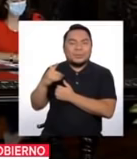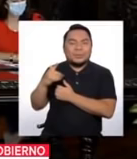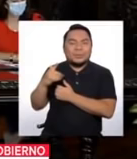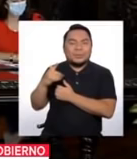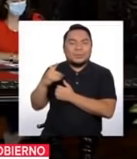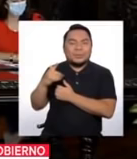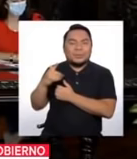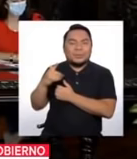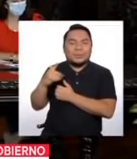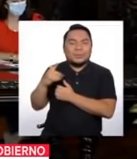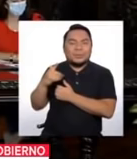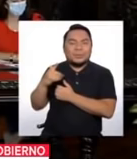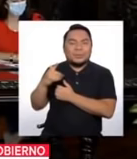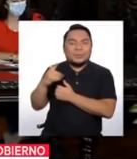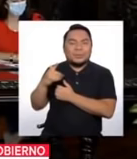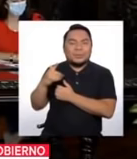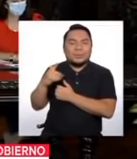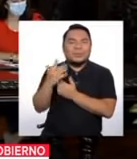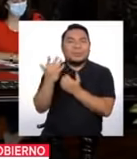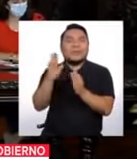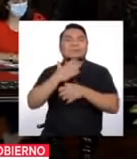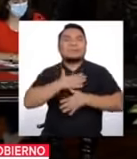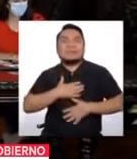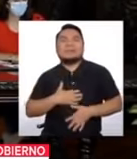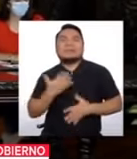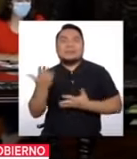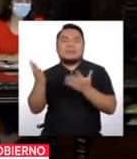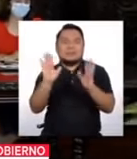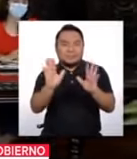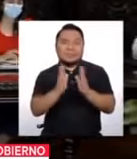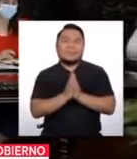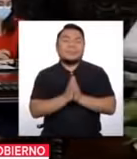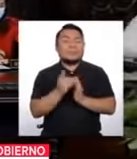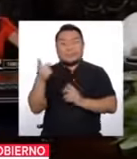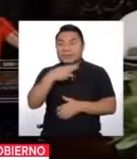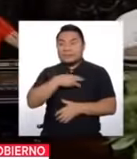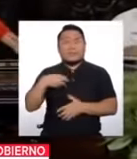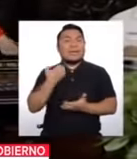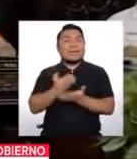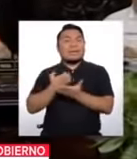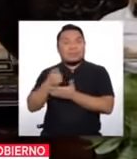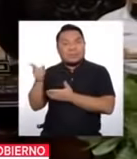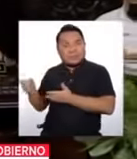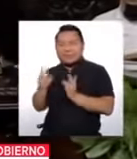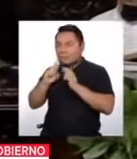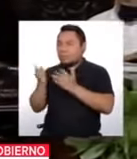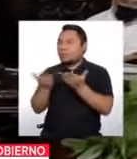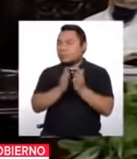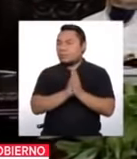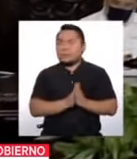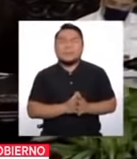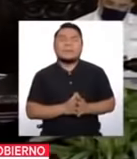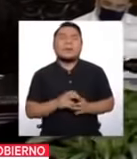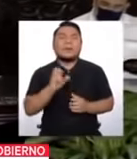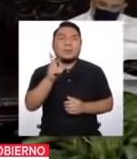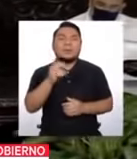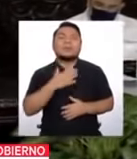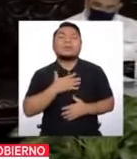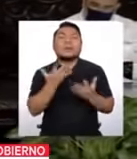De Economía. Gracias, presidente. A mí me gustaría comentarle a